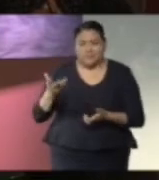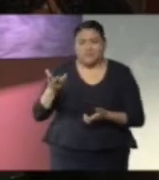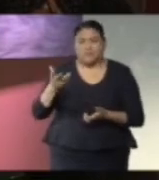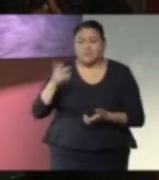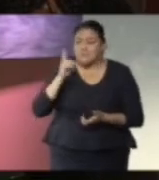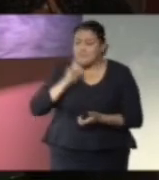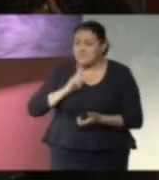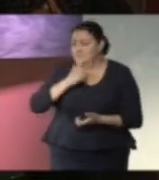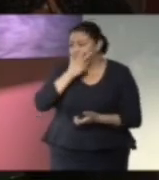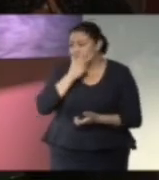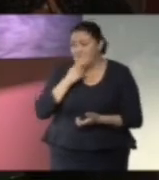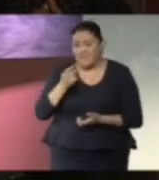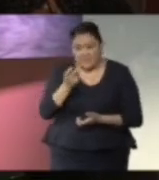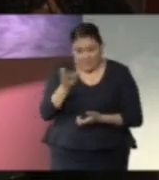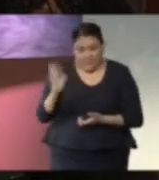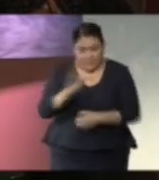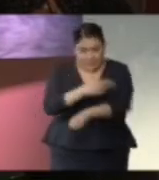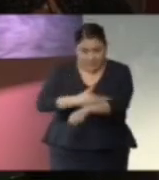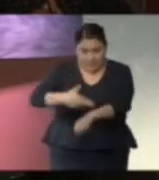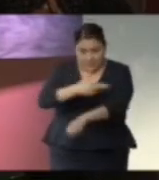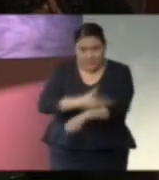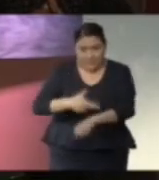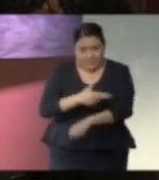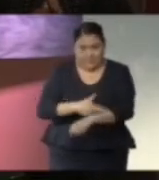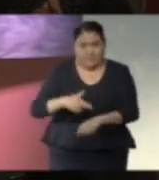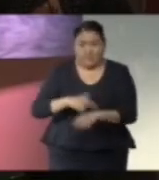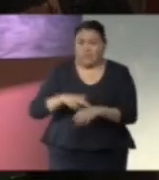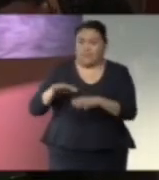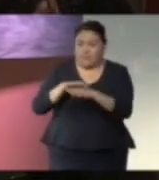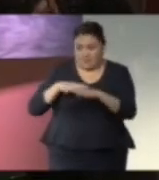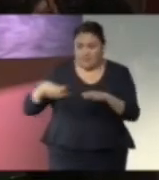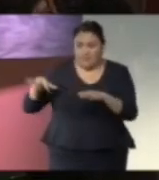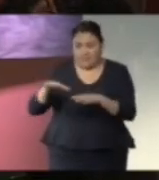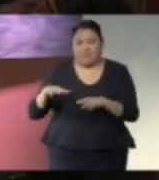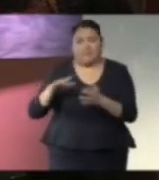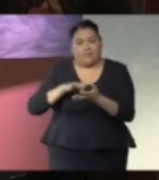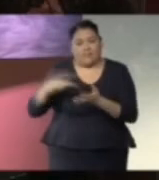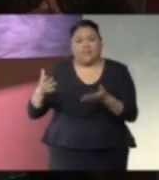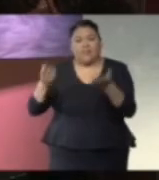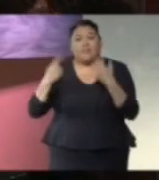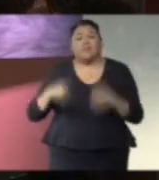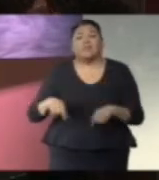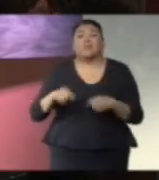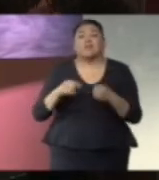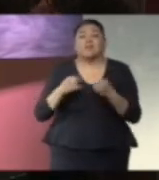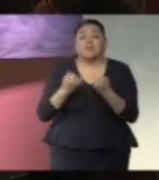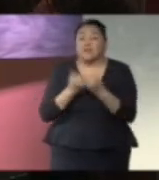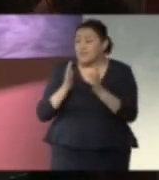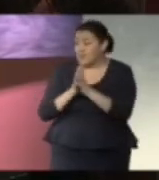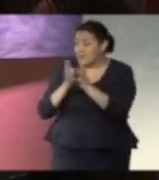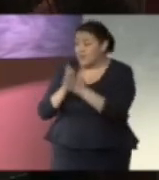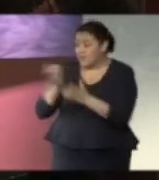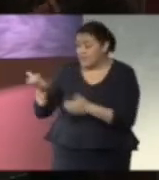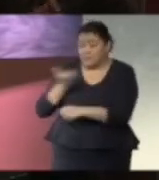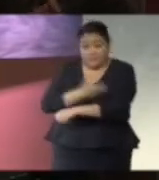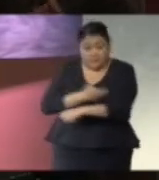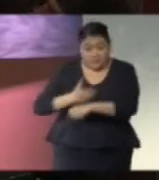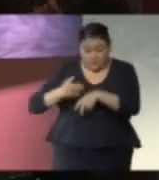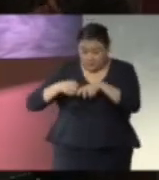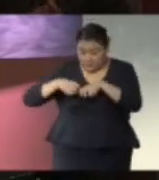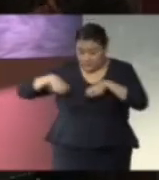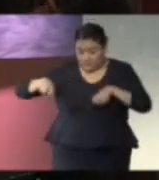los organizadores de este evento. Agradezco también participar con las colegas que están